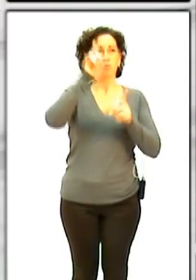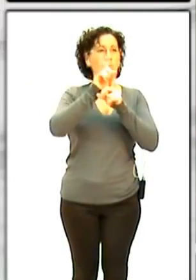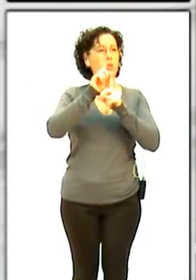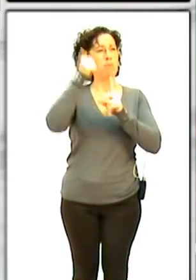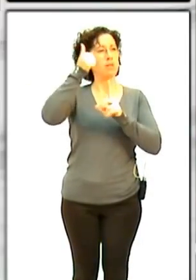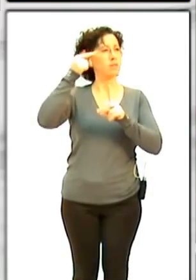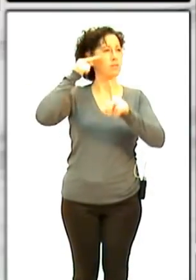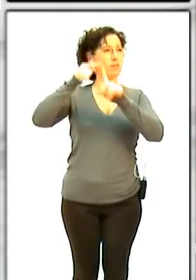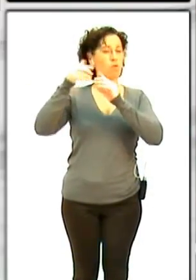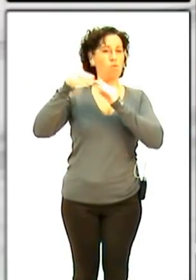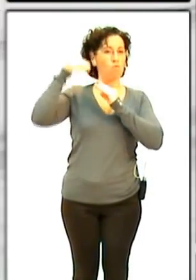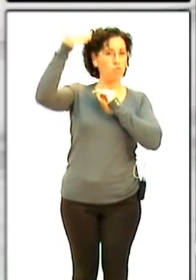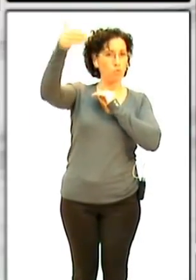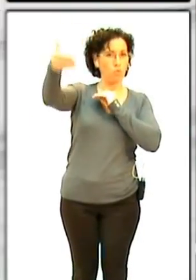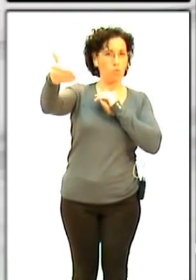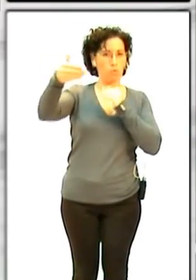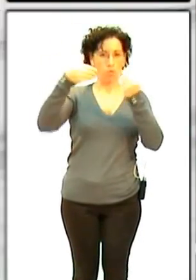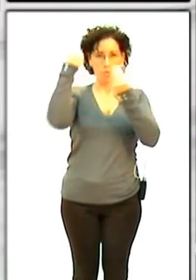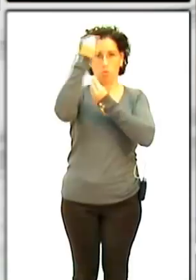muchas